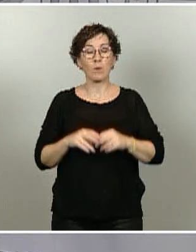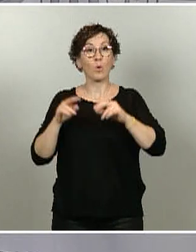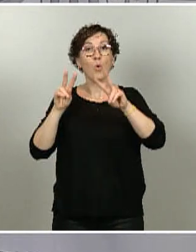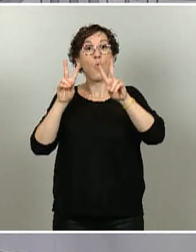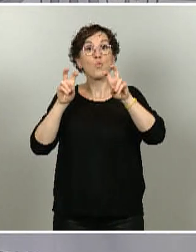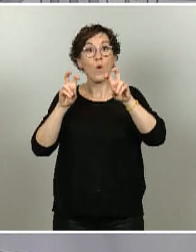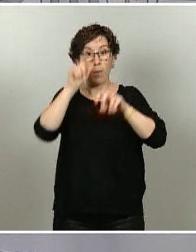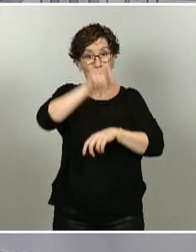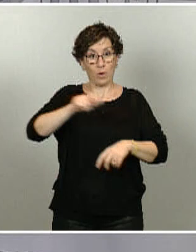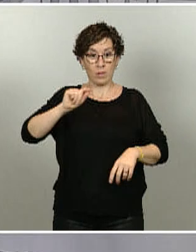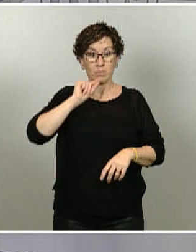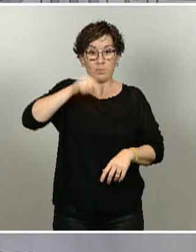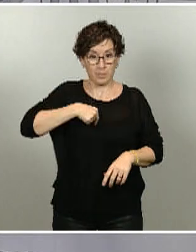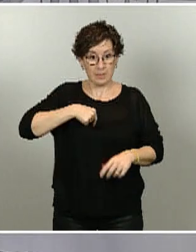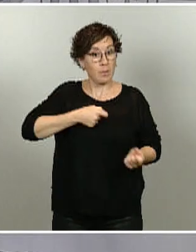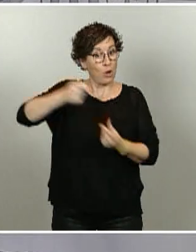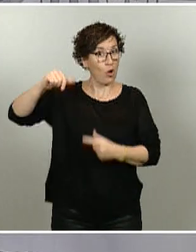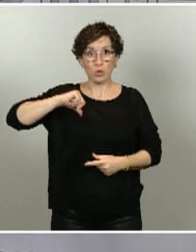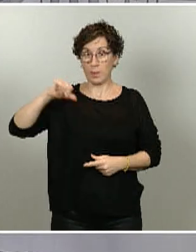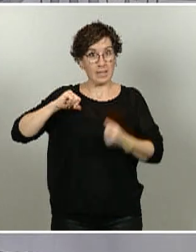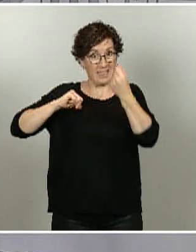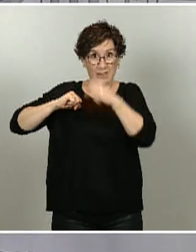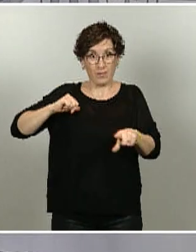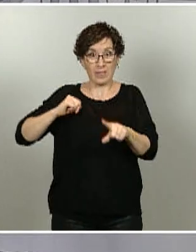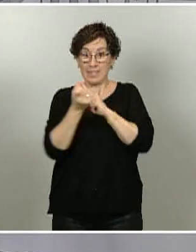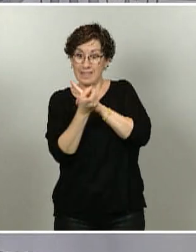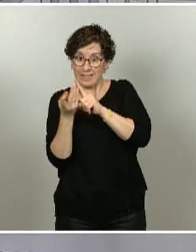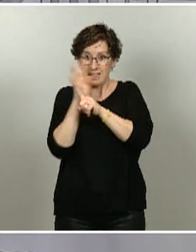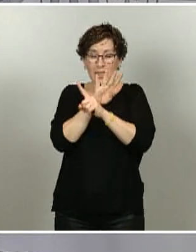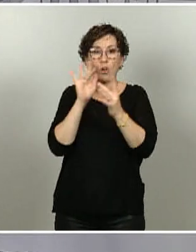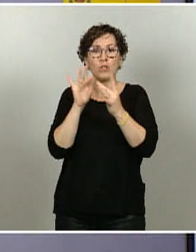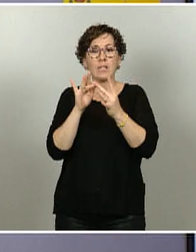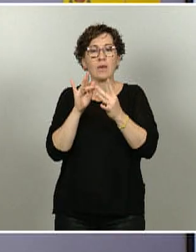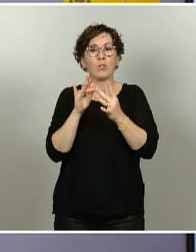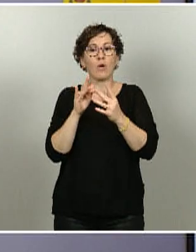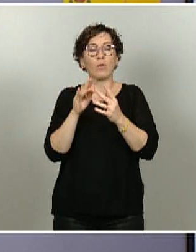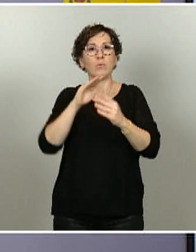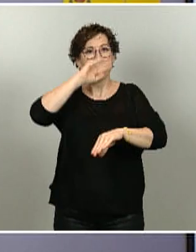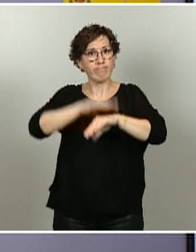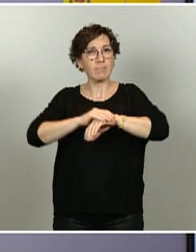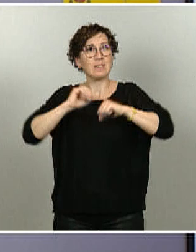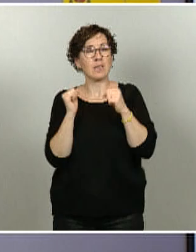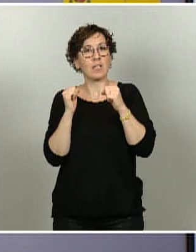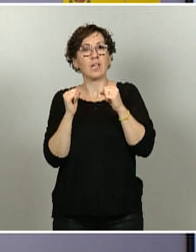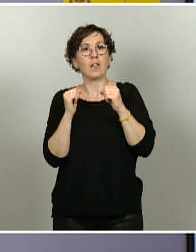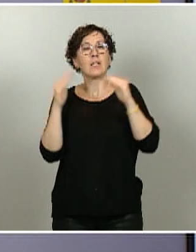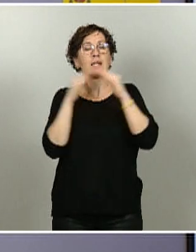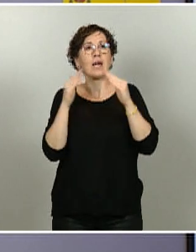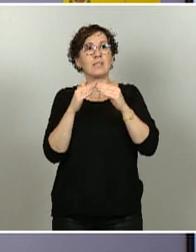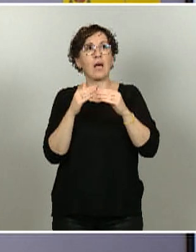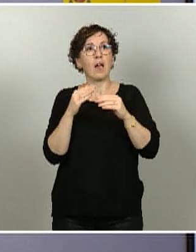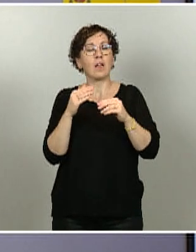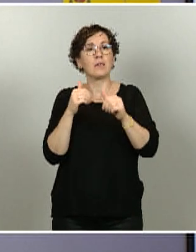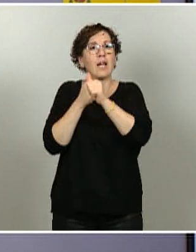que no requieren ingreso hospitalario y sus contactos cumplan con el aislamiento domiciliario? ¿Y cuál es el criterio que deberían seguir los ciudadanos que salgan a la calle